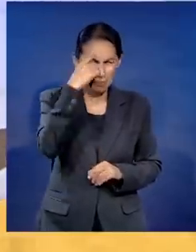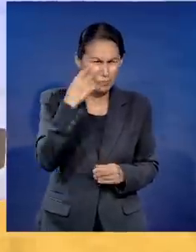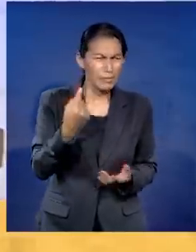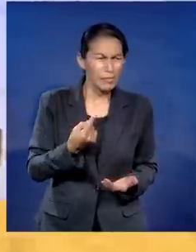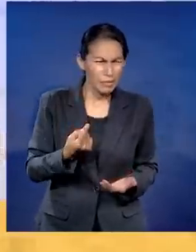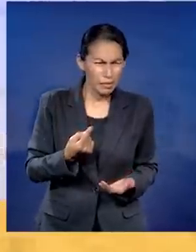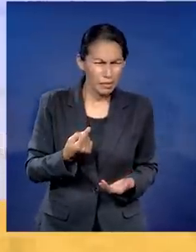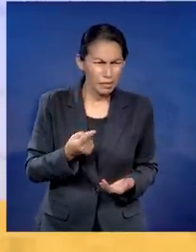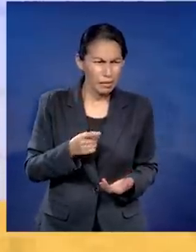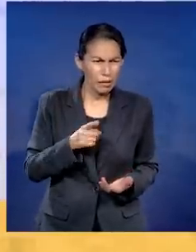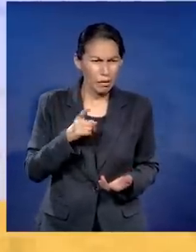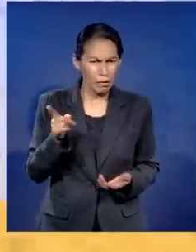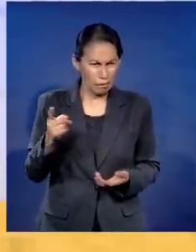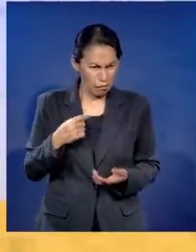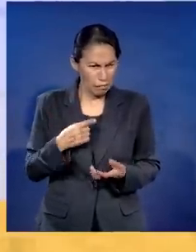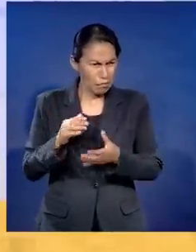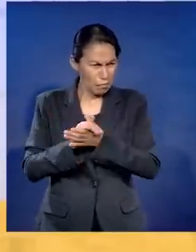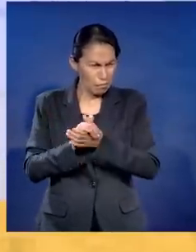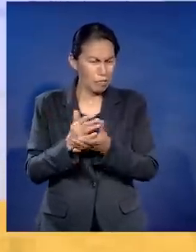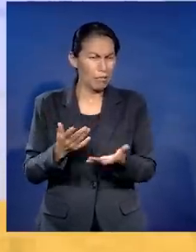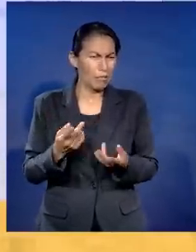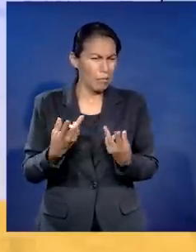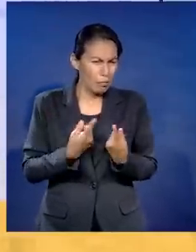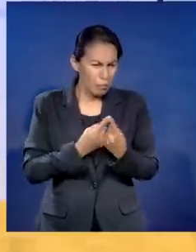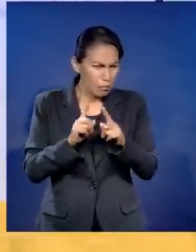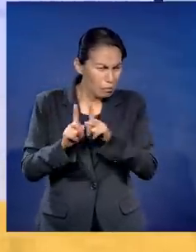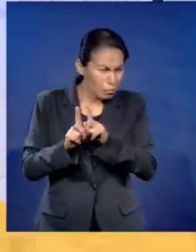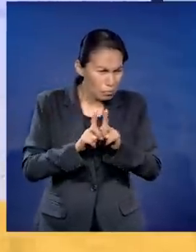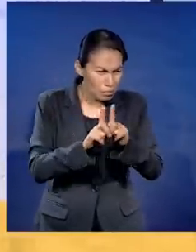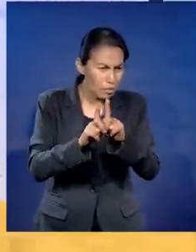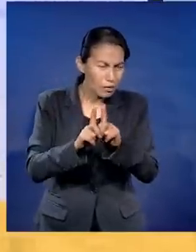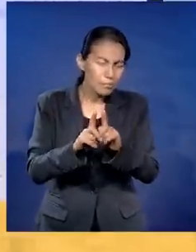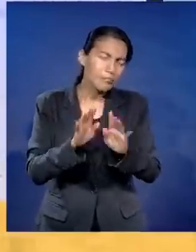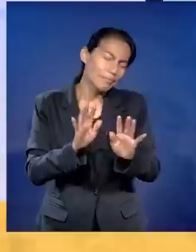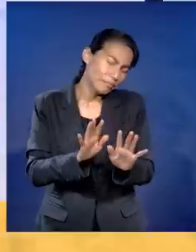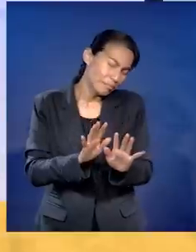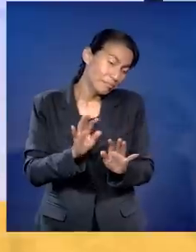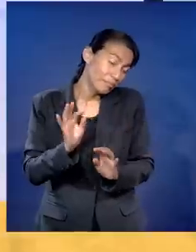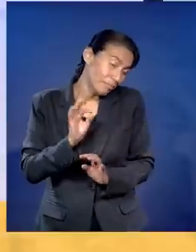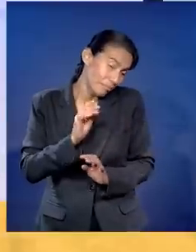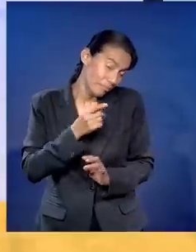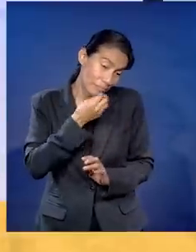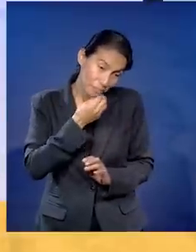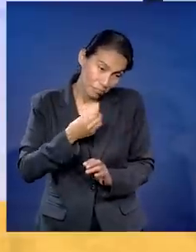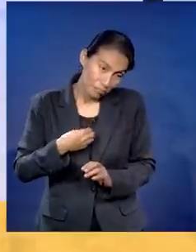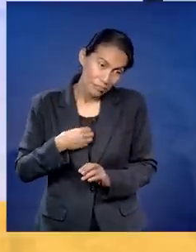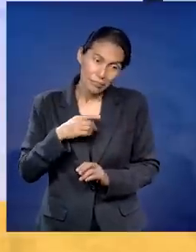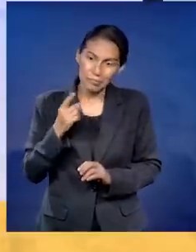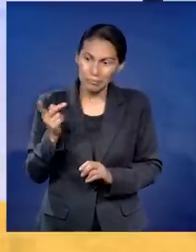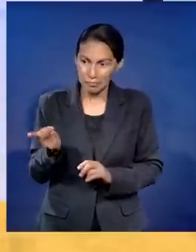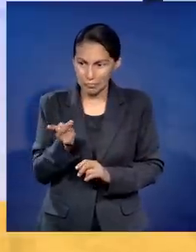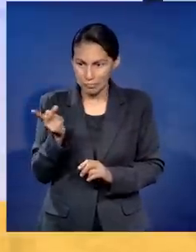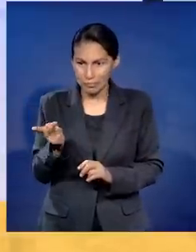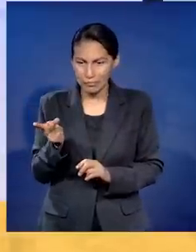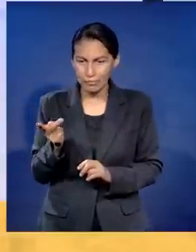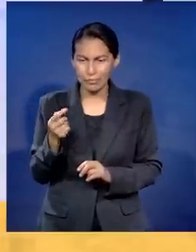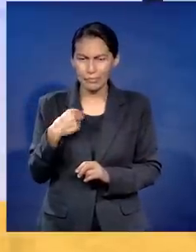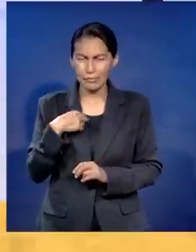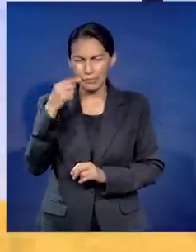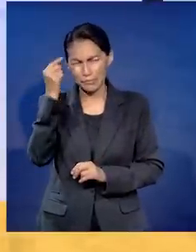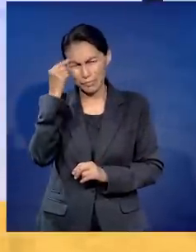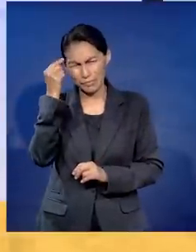Pregúntele. ¿Pero para qué? Si ella quiere estar conmigo. No, sí, pero pregúntele por no dejar.